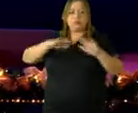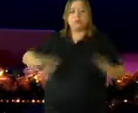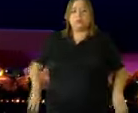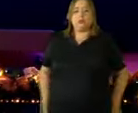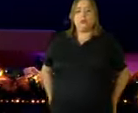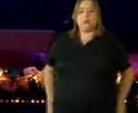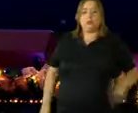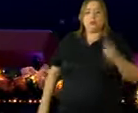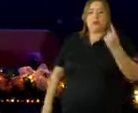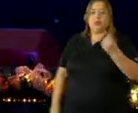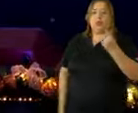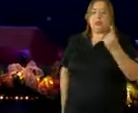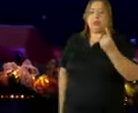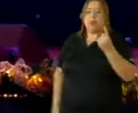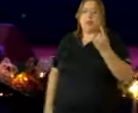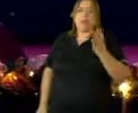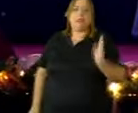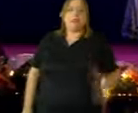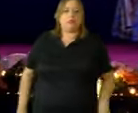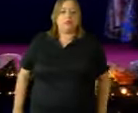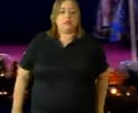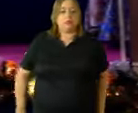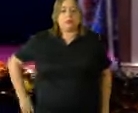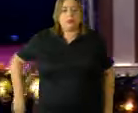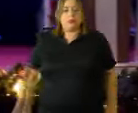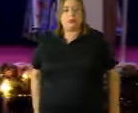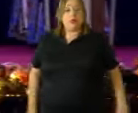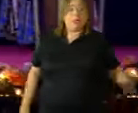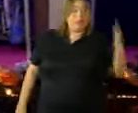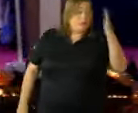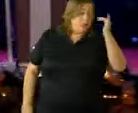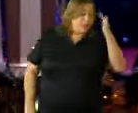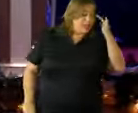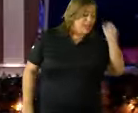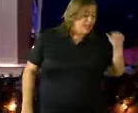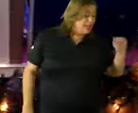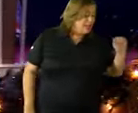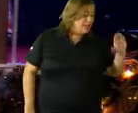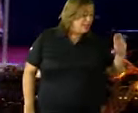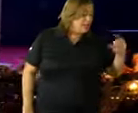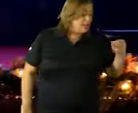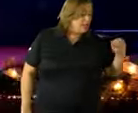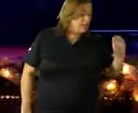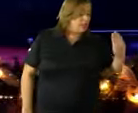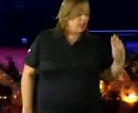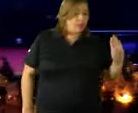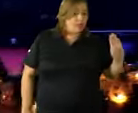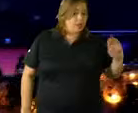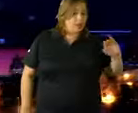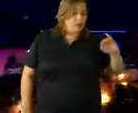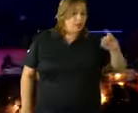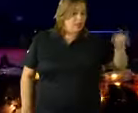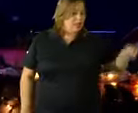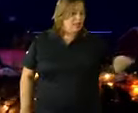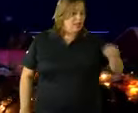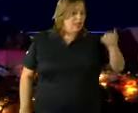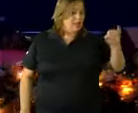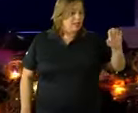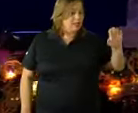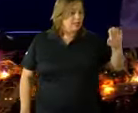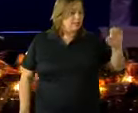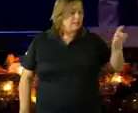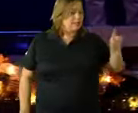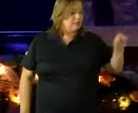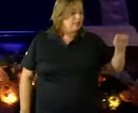solito, amenazado por Acab y por Jezabel. Y él dijo, vamos para el Monte Carmelo, lleven los profetas de